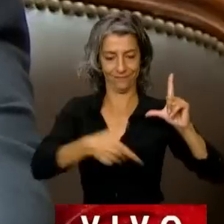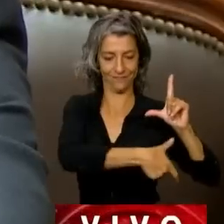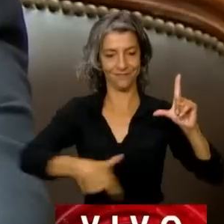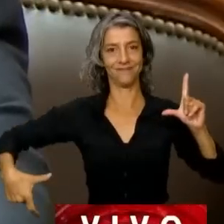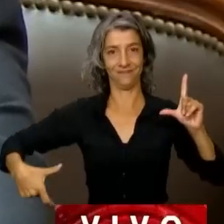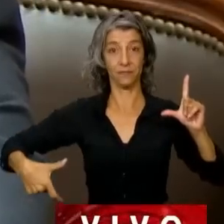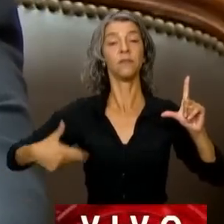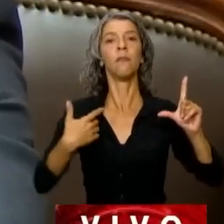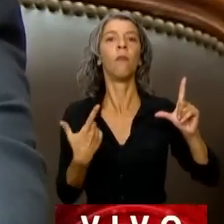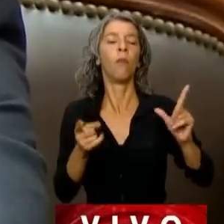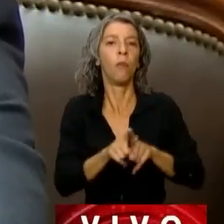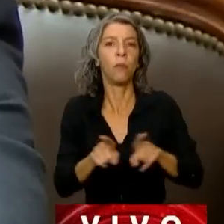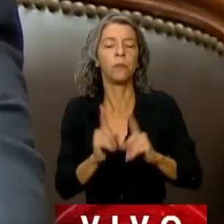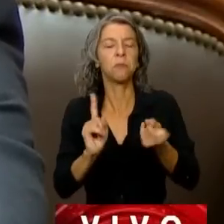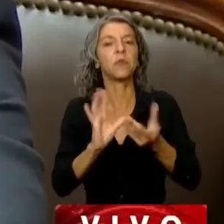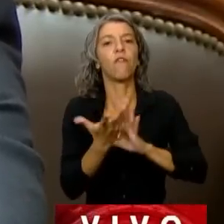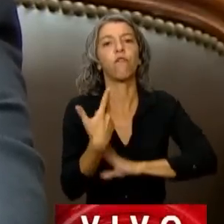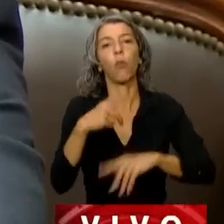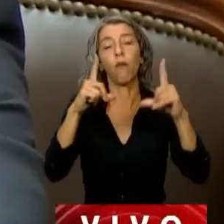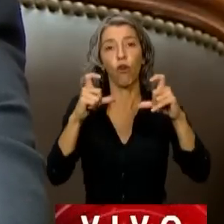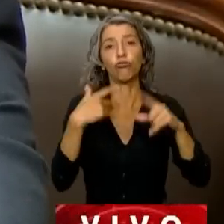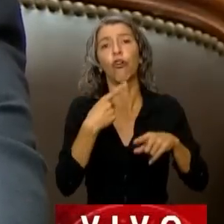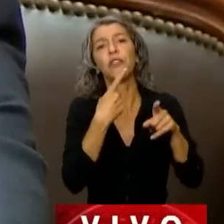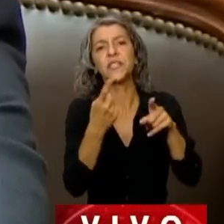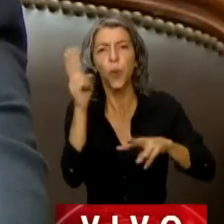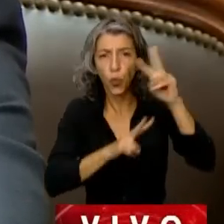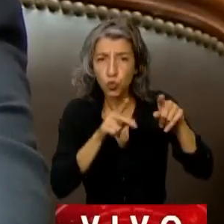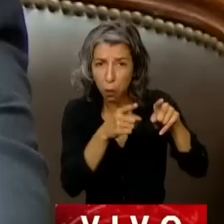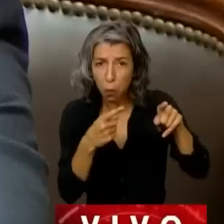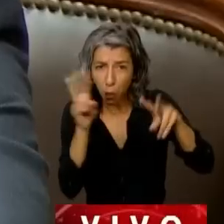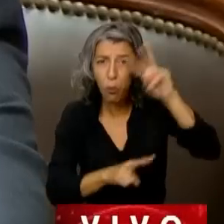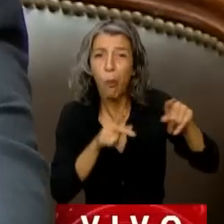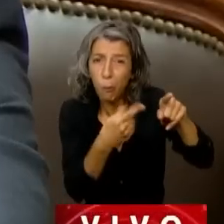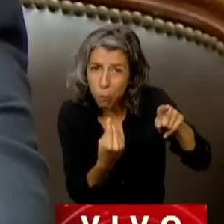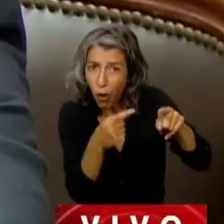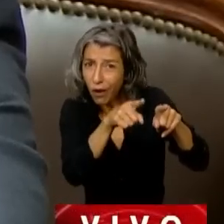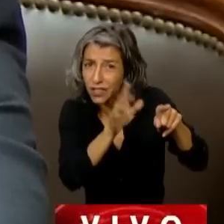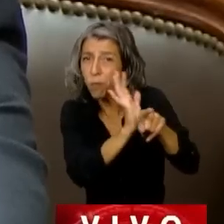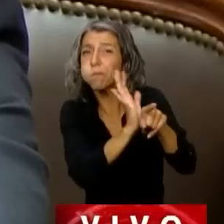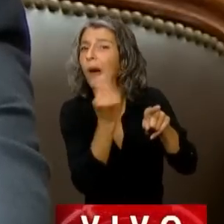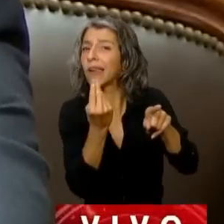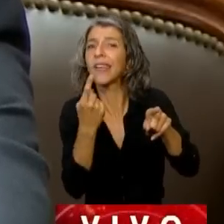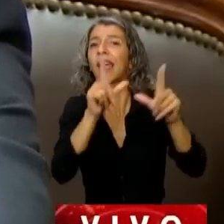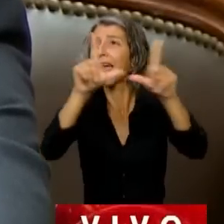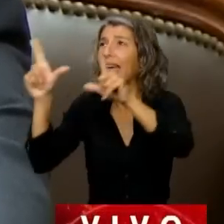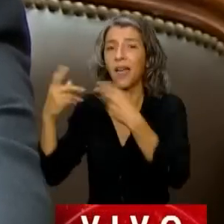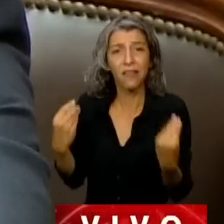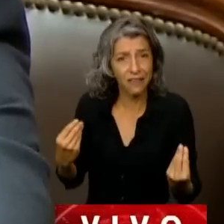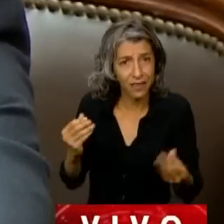son delincuentes, señor? ¿Por qué hay que buscarlos? ¿Por opinar distinto? Esta práctica de escrache es promovida y